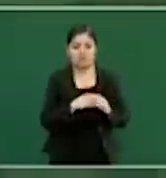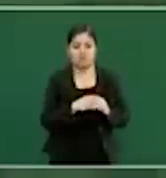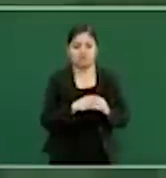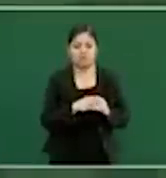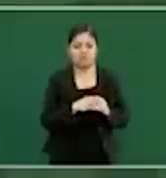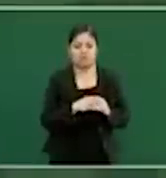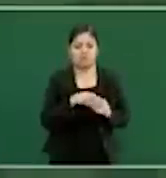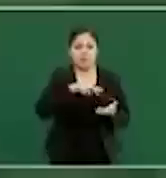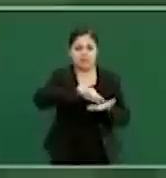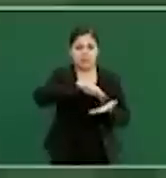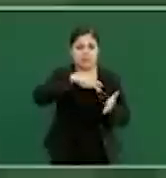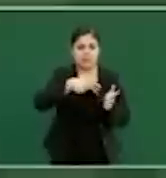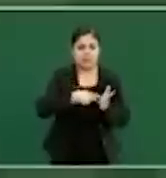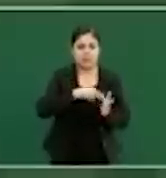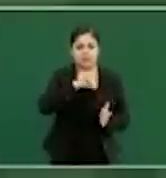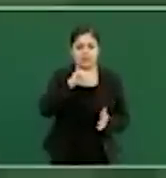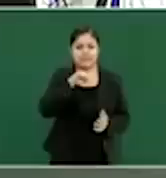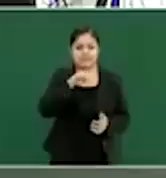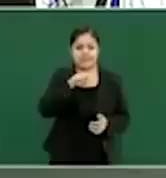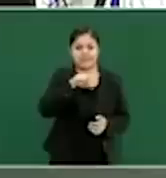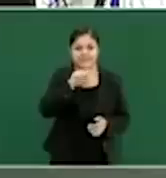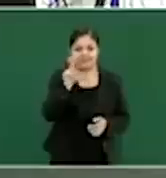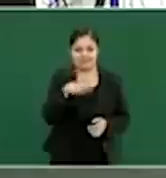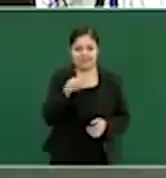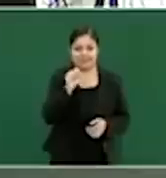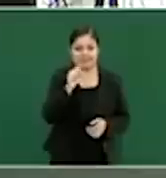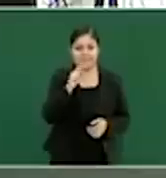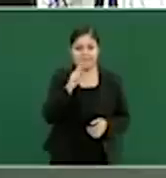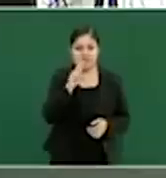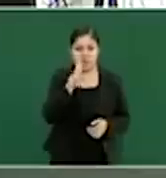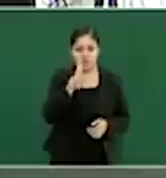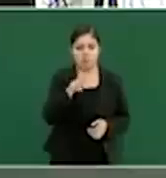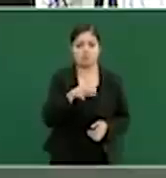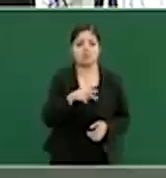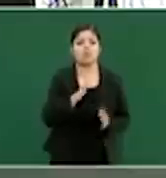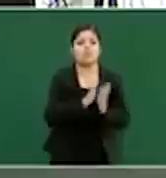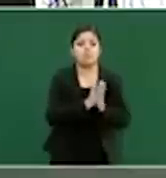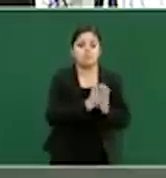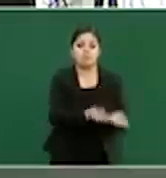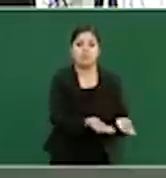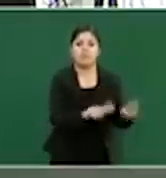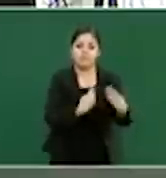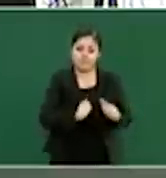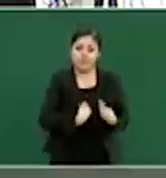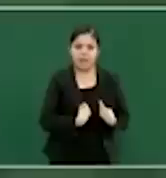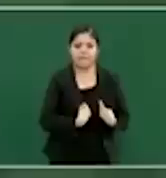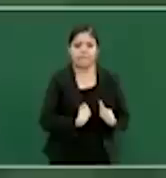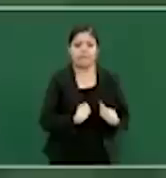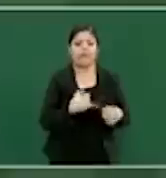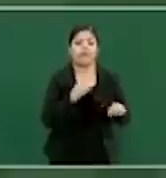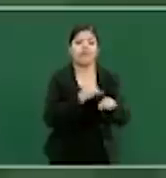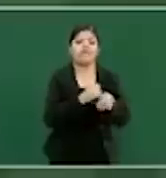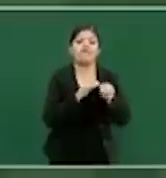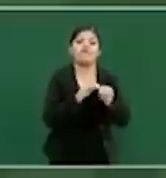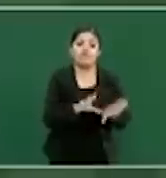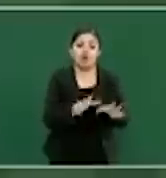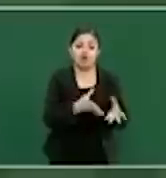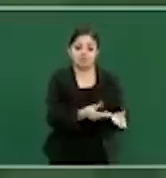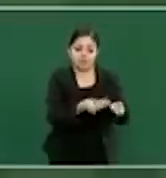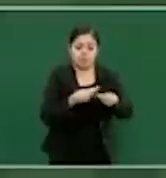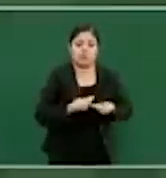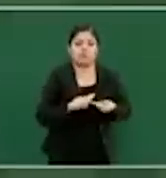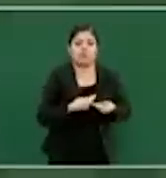el ingeniero Jiménez Espriu, que me entregara un informe